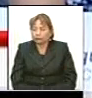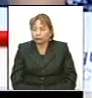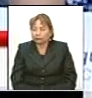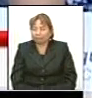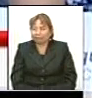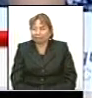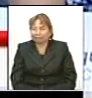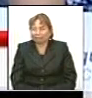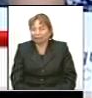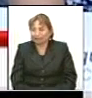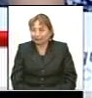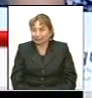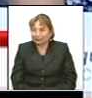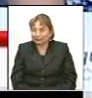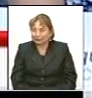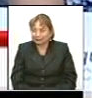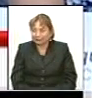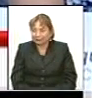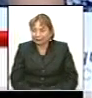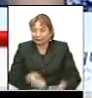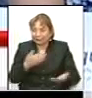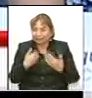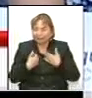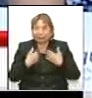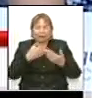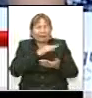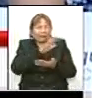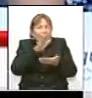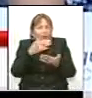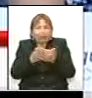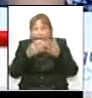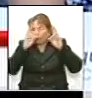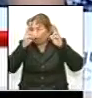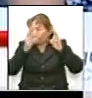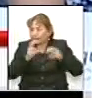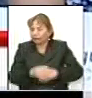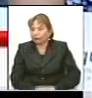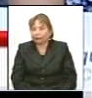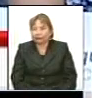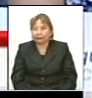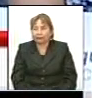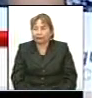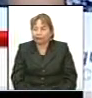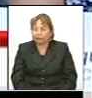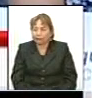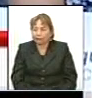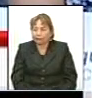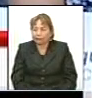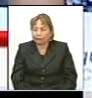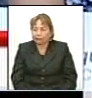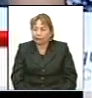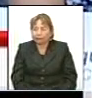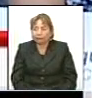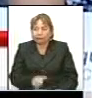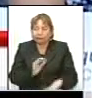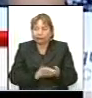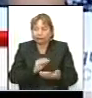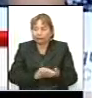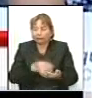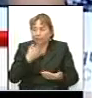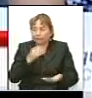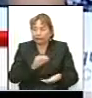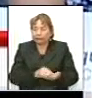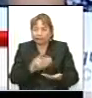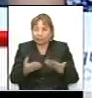información en internet y chile por ejemplo tiene todo en forma muy transparente imagino que es el país más cerca a digamos